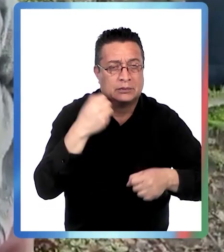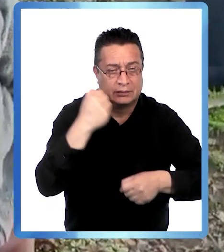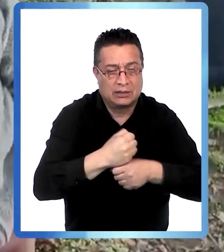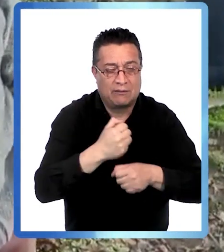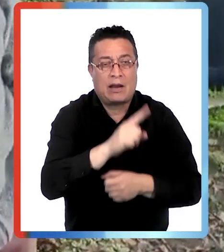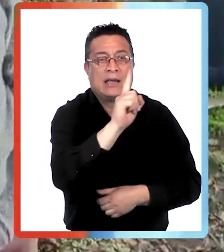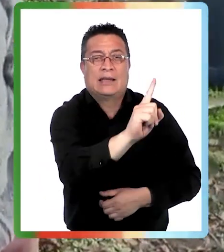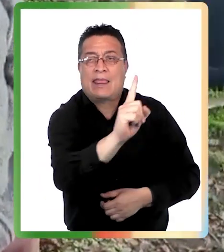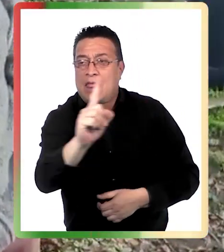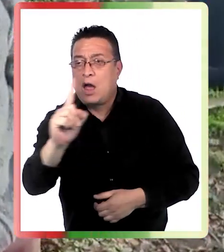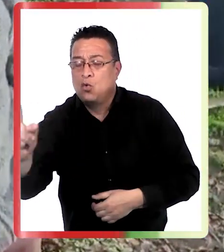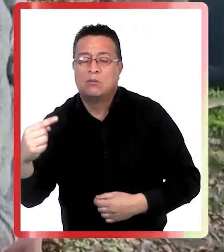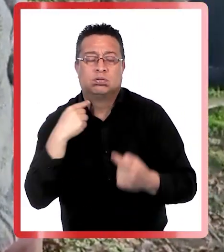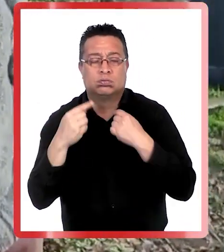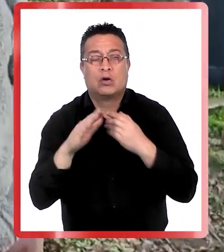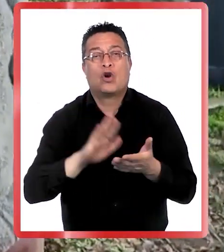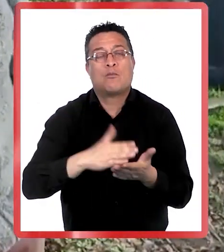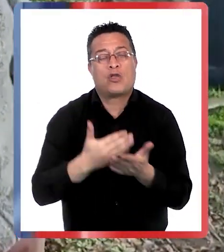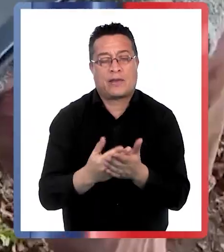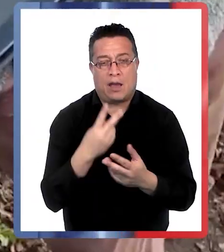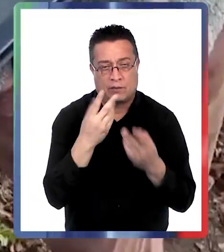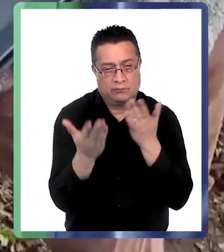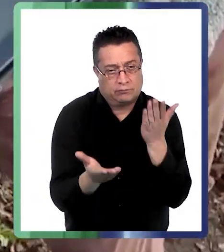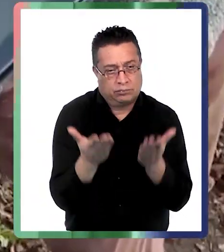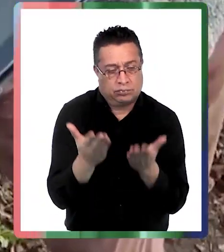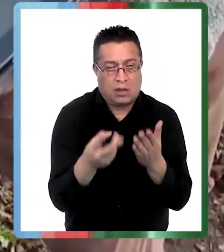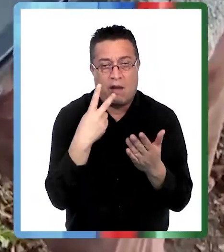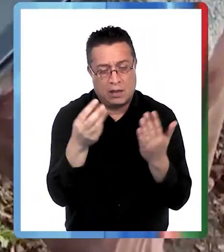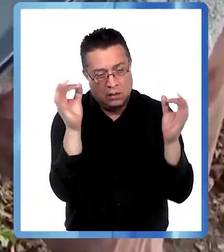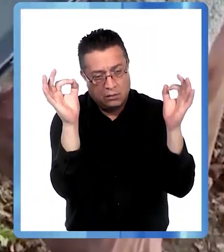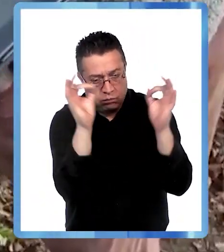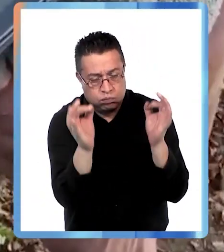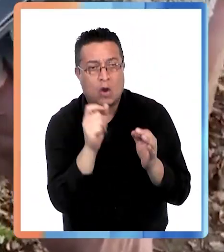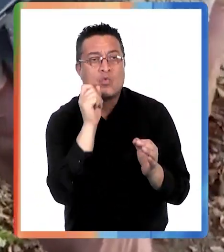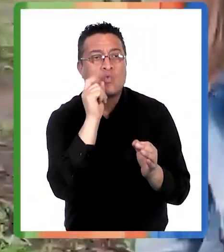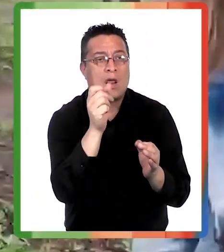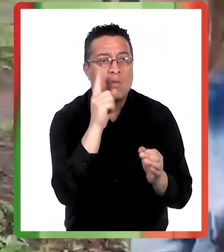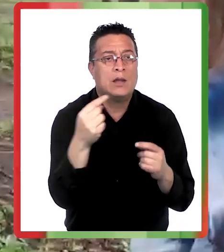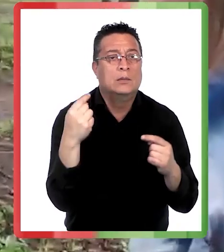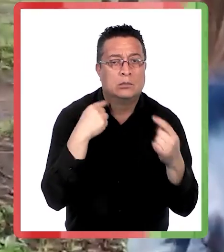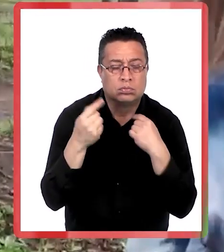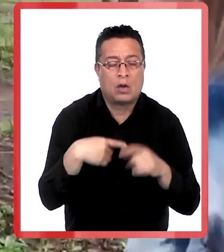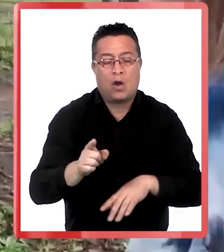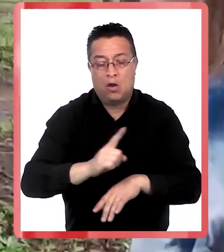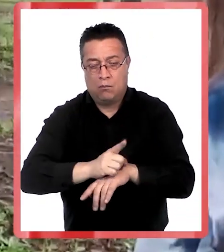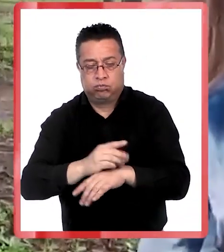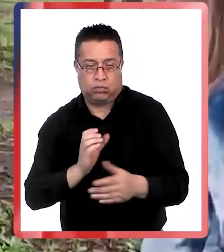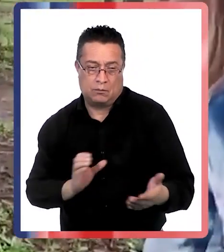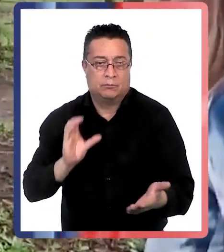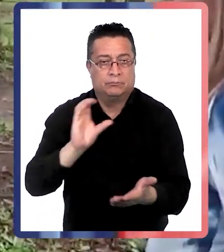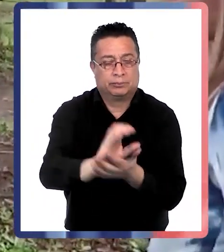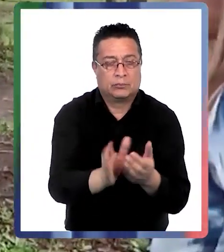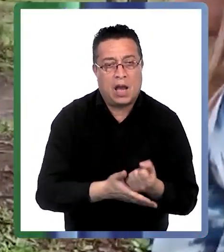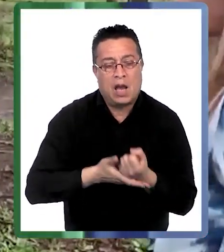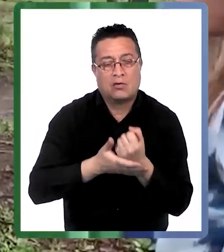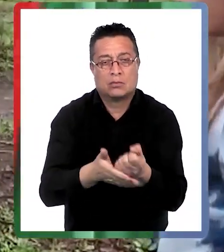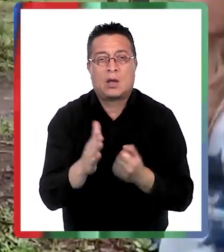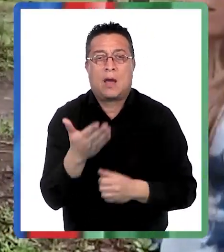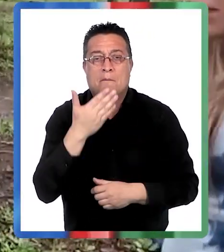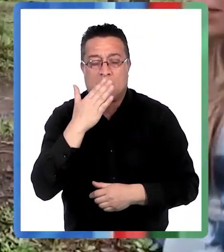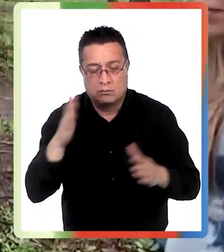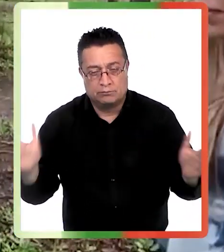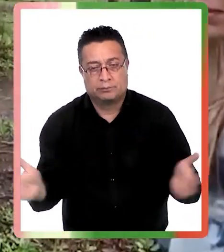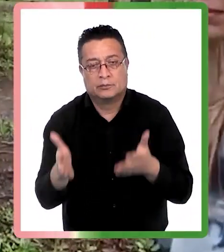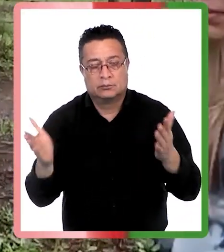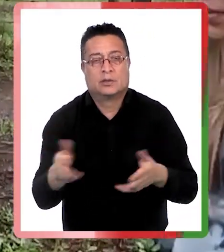que cada uno de estos e ha tenido eh saber en detalle Cuáles han sido sus pérdidas para llegar prontamente con ayudas para mejorar y reactivar